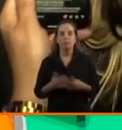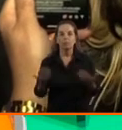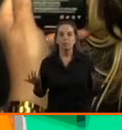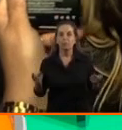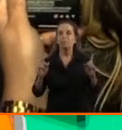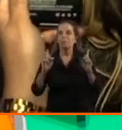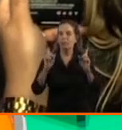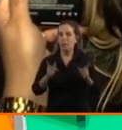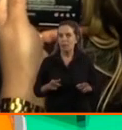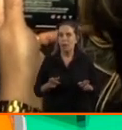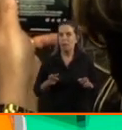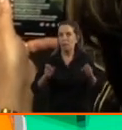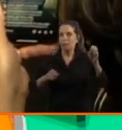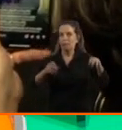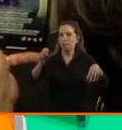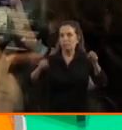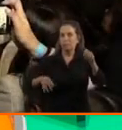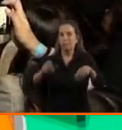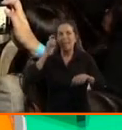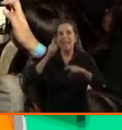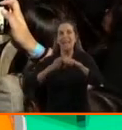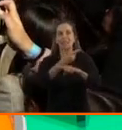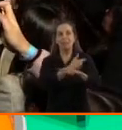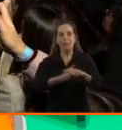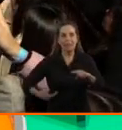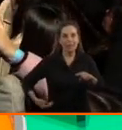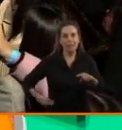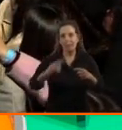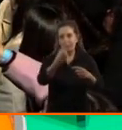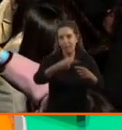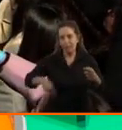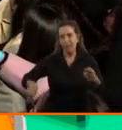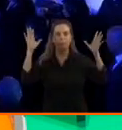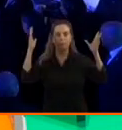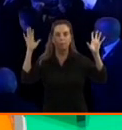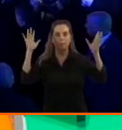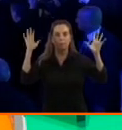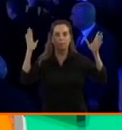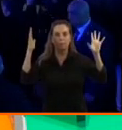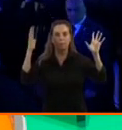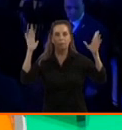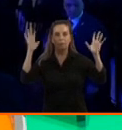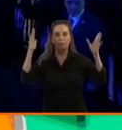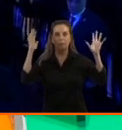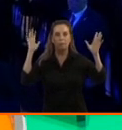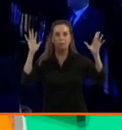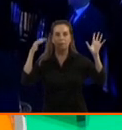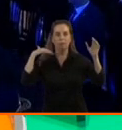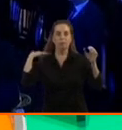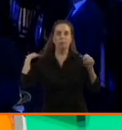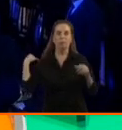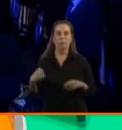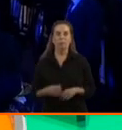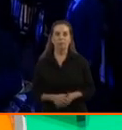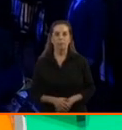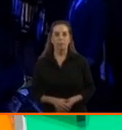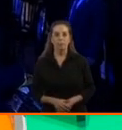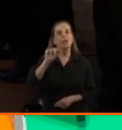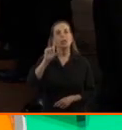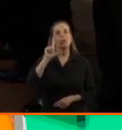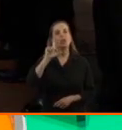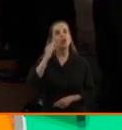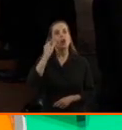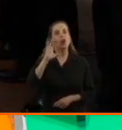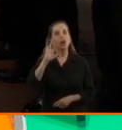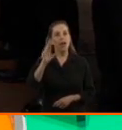bueno, ahí empiezan a tener que hacer, le diría, mire, se lo puedo decir en términos muy formales, como trámites, ¿no? Las personas que están a cargo del gobierno